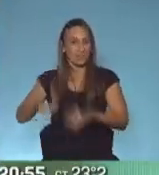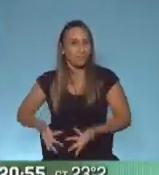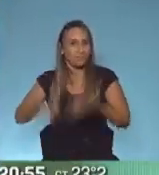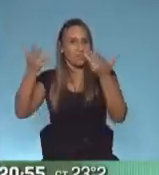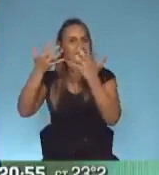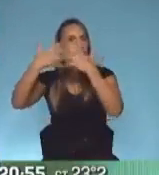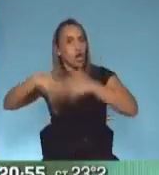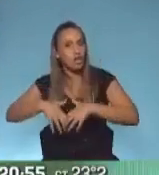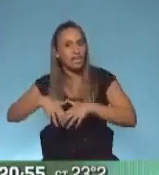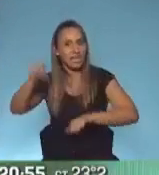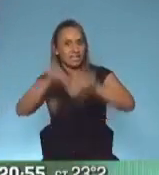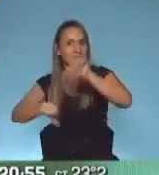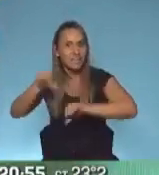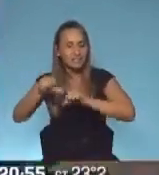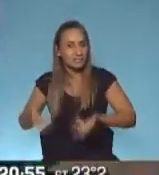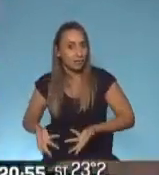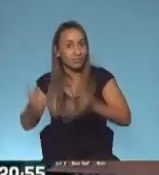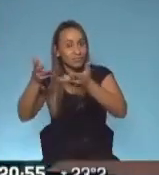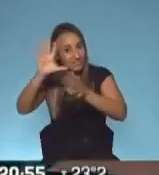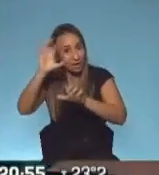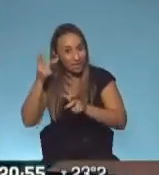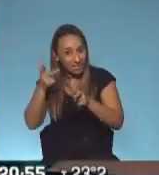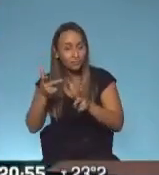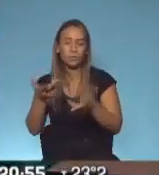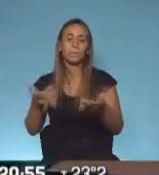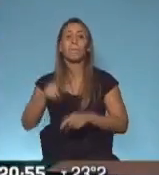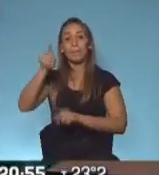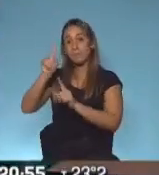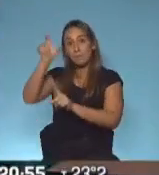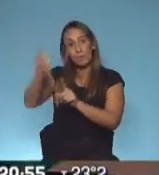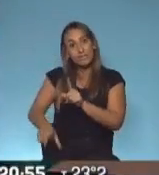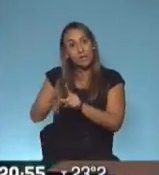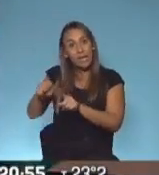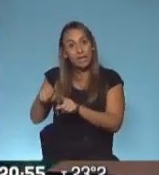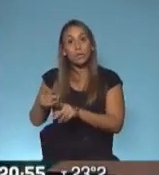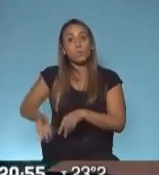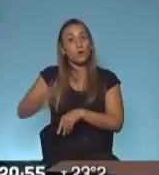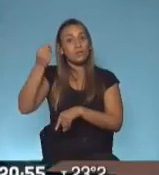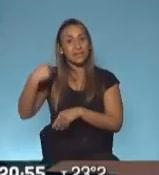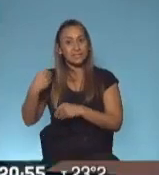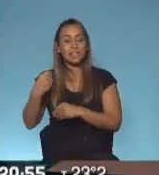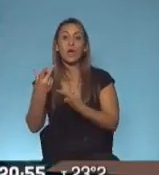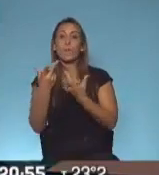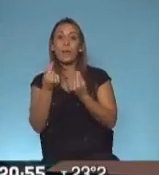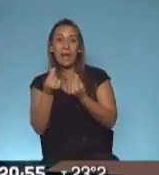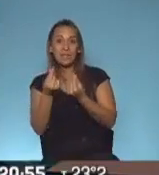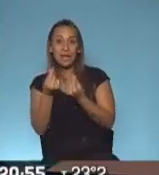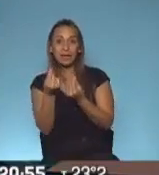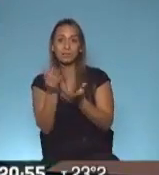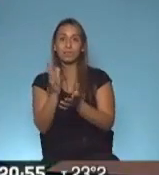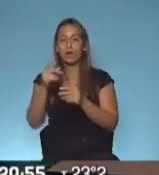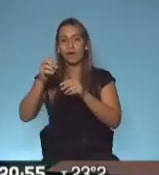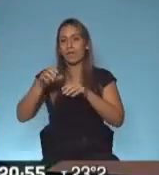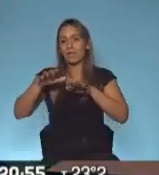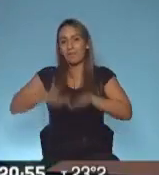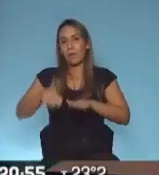la tecnología, la ciencia? Bueno, estos grandes empresarios tal vez muchas veces lo que hacen es fugar los capitales. En vez de tenerlos en el